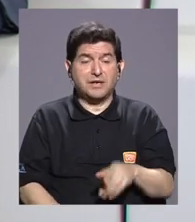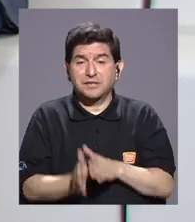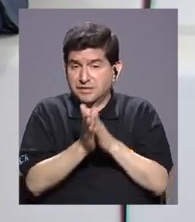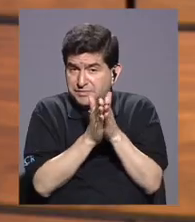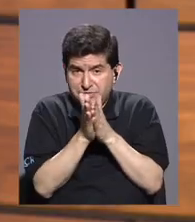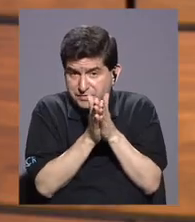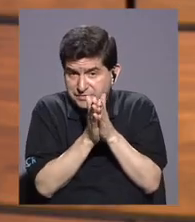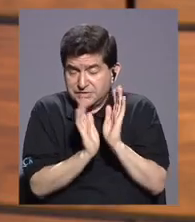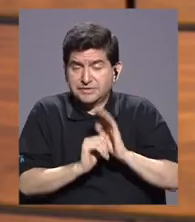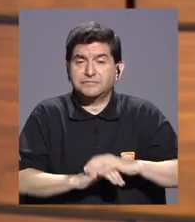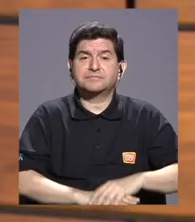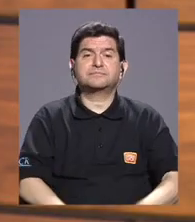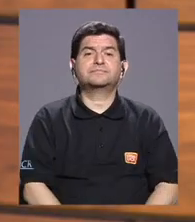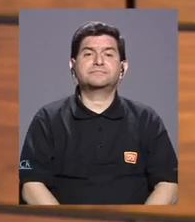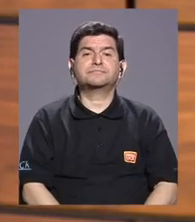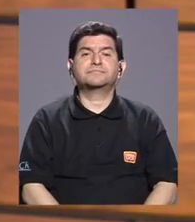inadecuado.